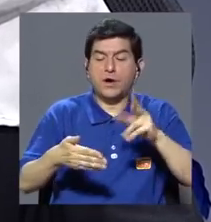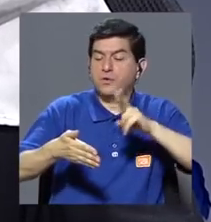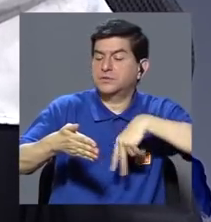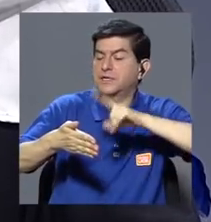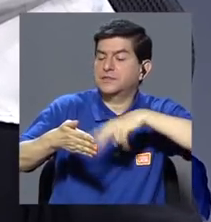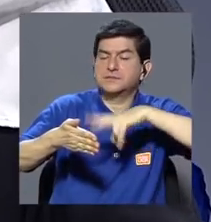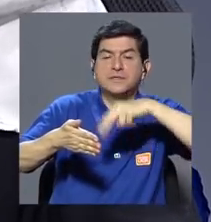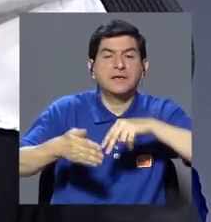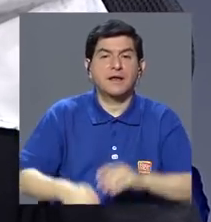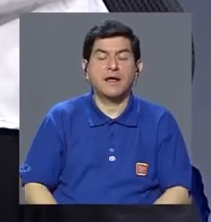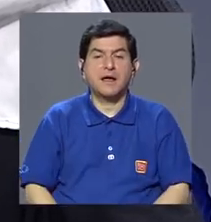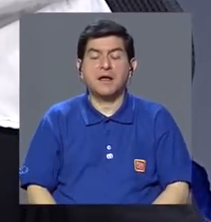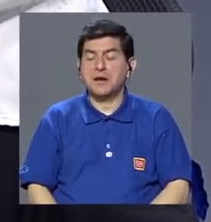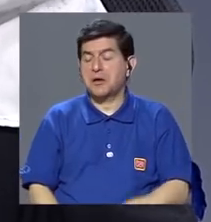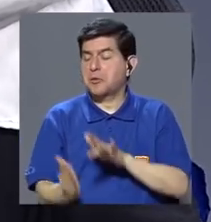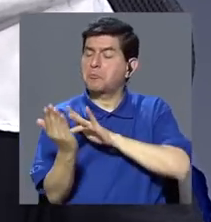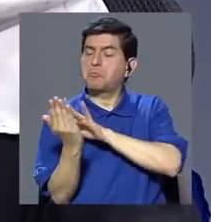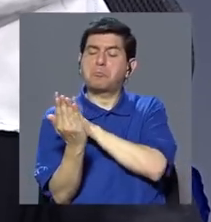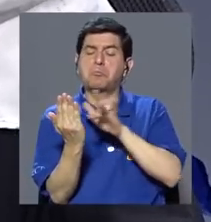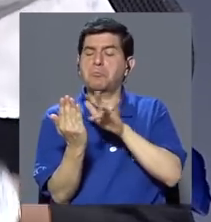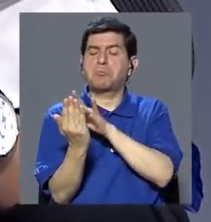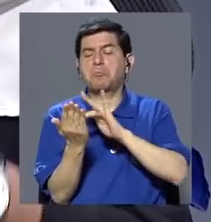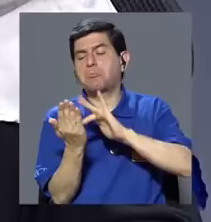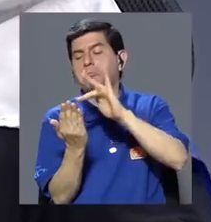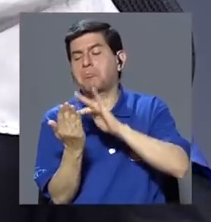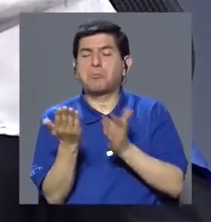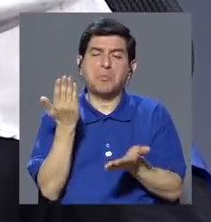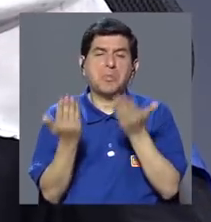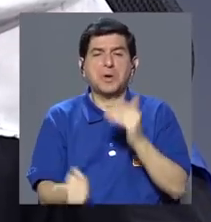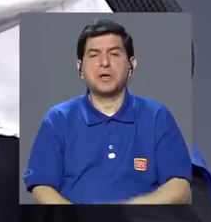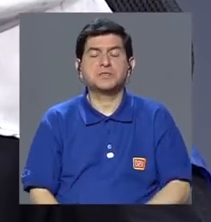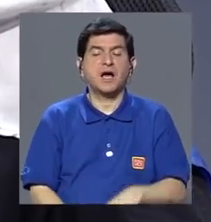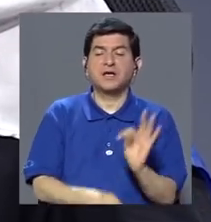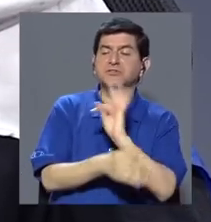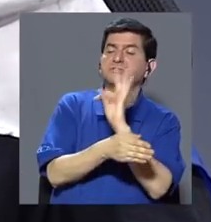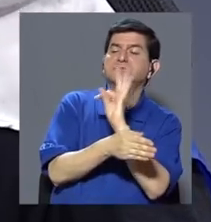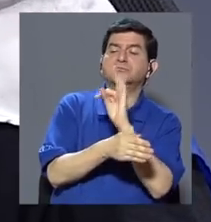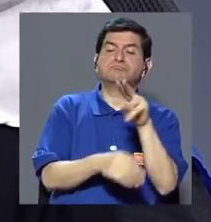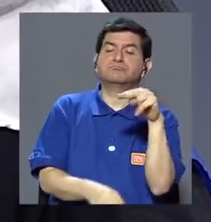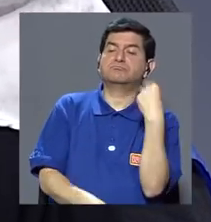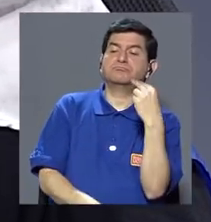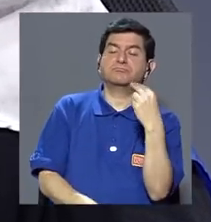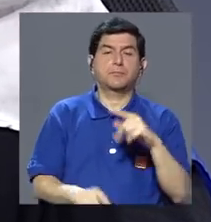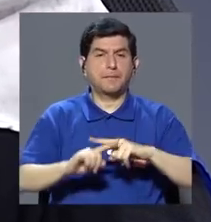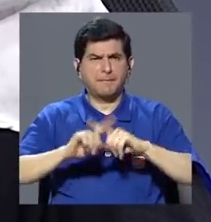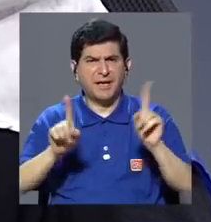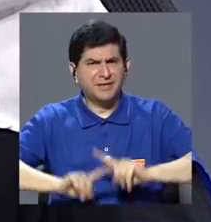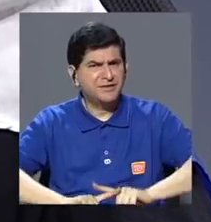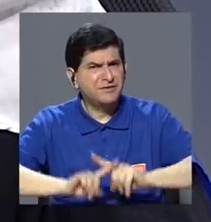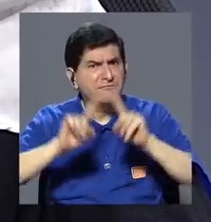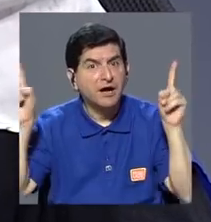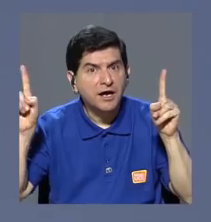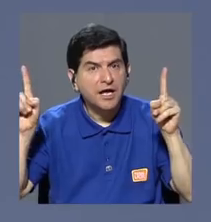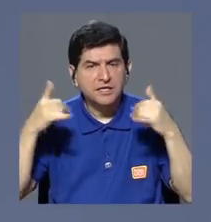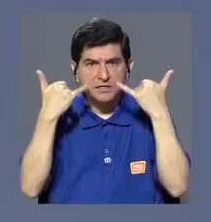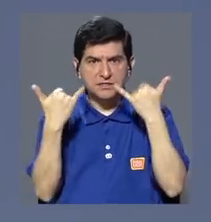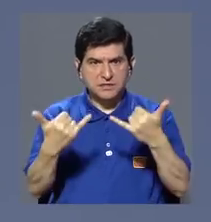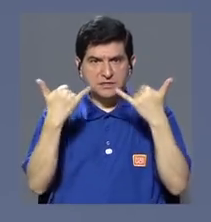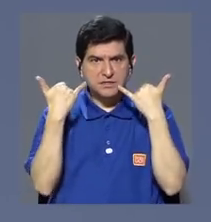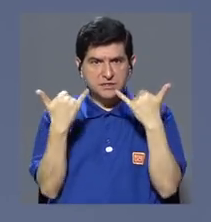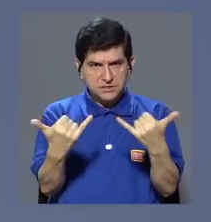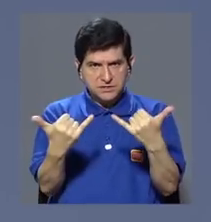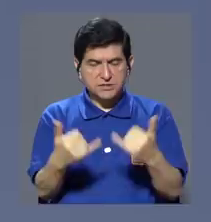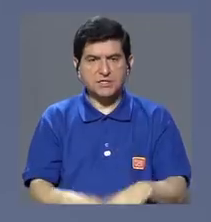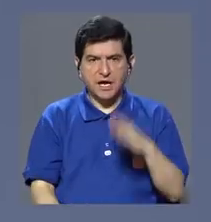por el celular verlo en el celular verlo en la televisión en las noticias pero otra cosa es vivirlo no sé a